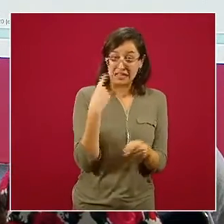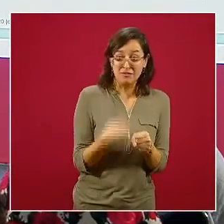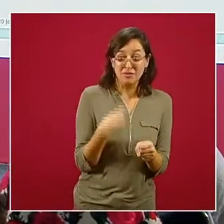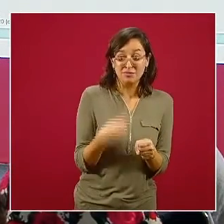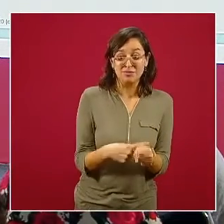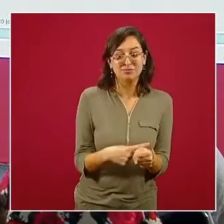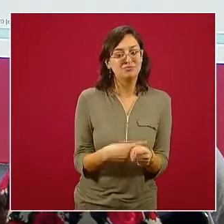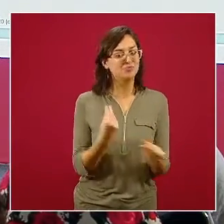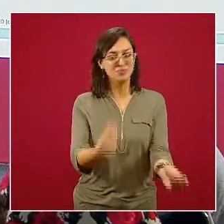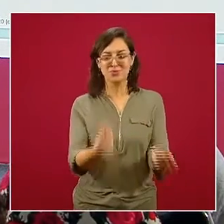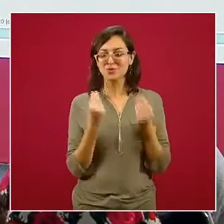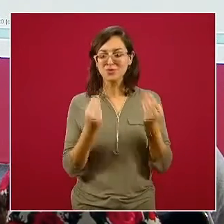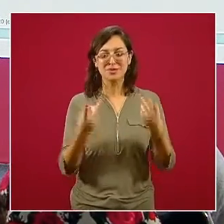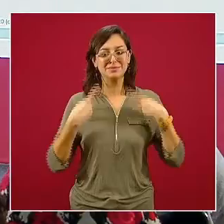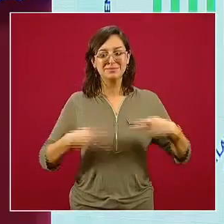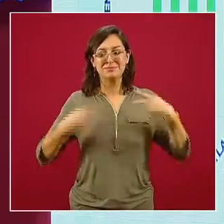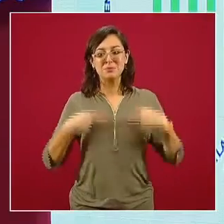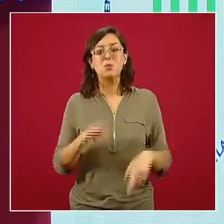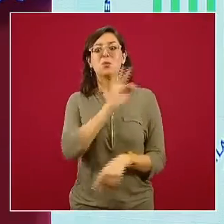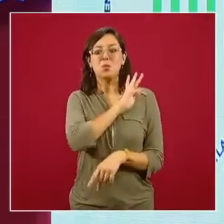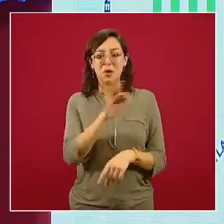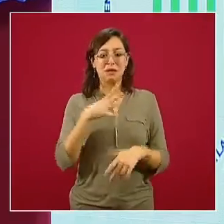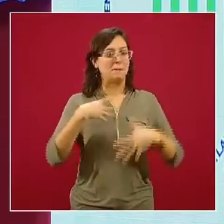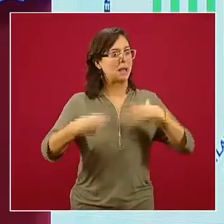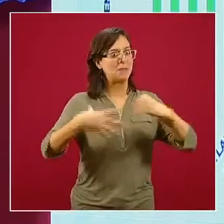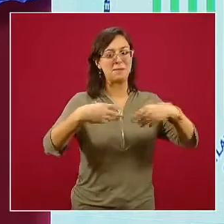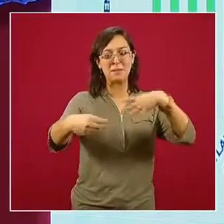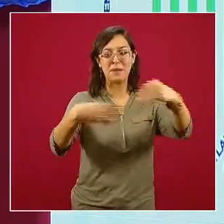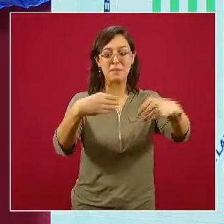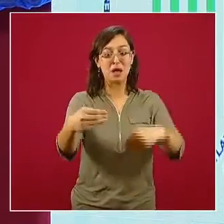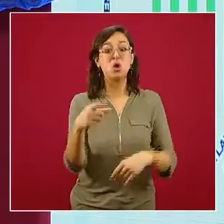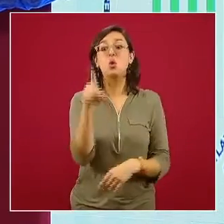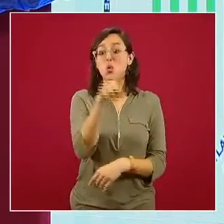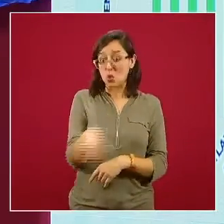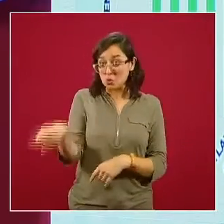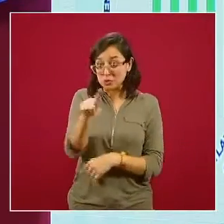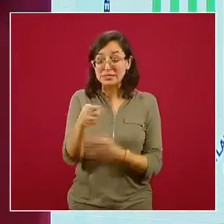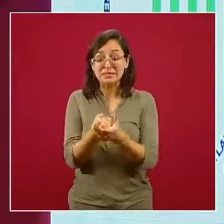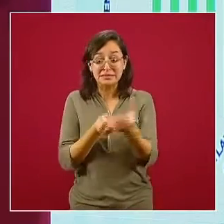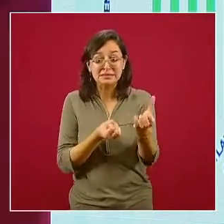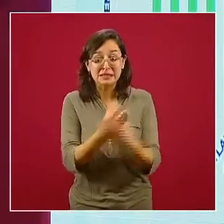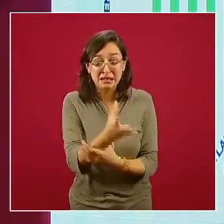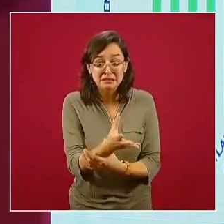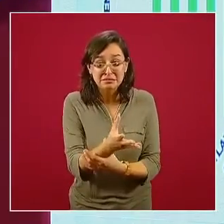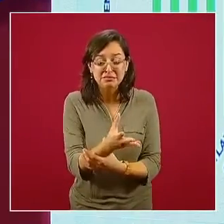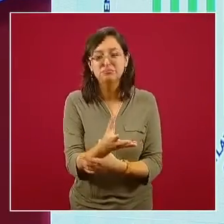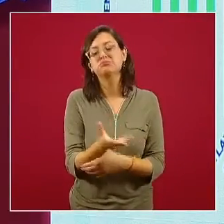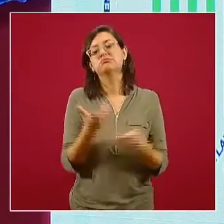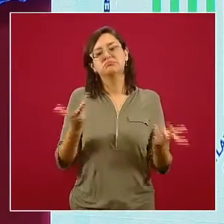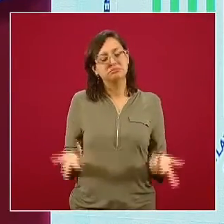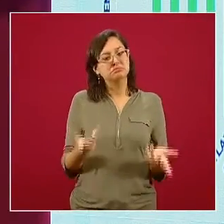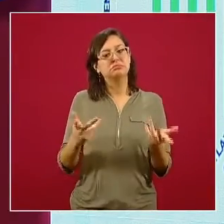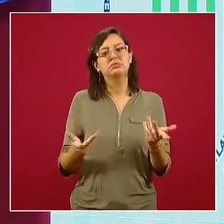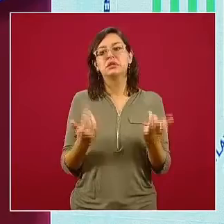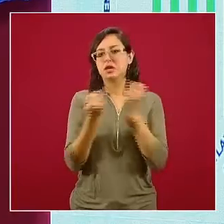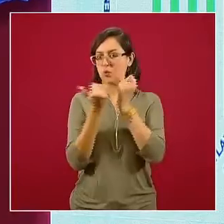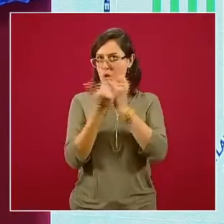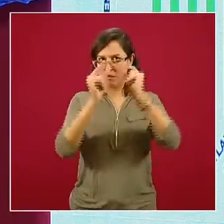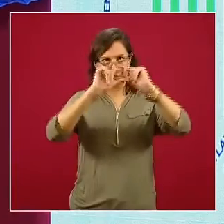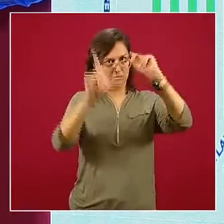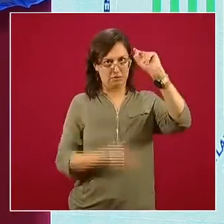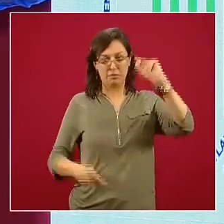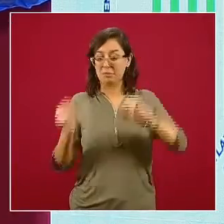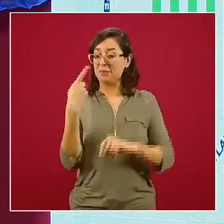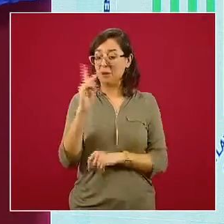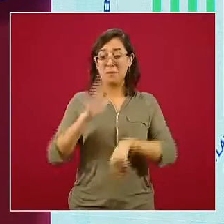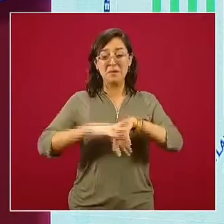de contagios potenciales y si ustedes salen a la calle en el Valle de México, también en cualquier otra parte del país, pero en particular